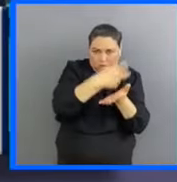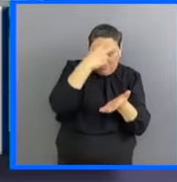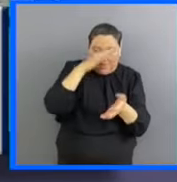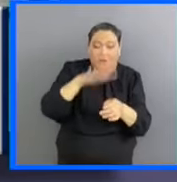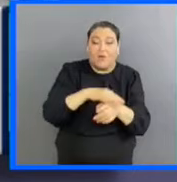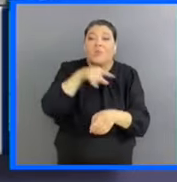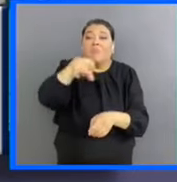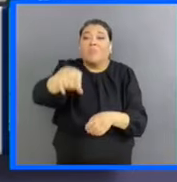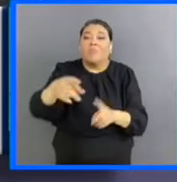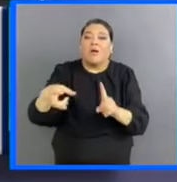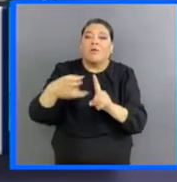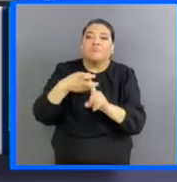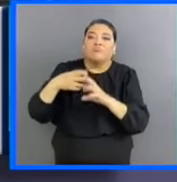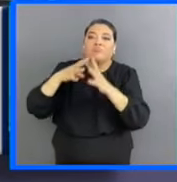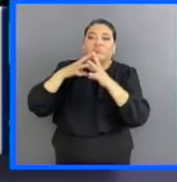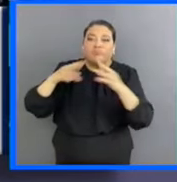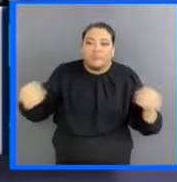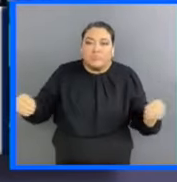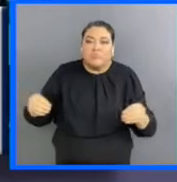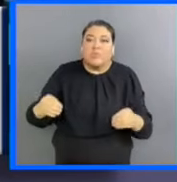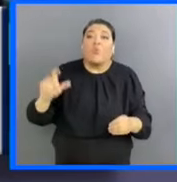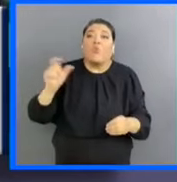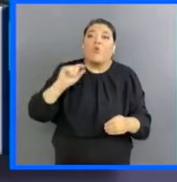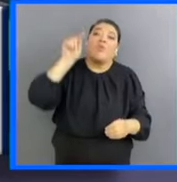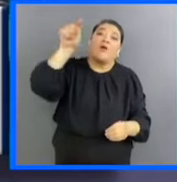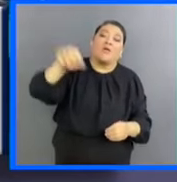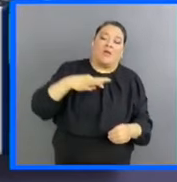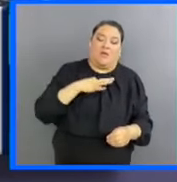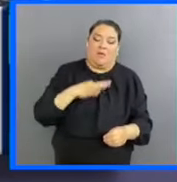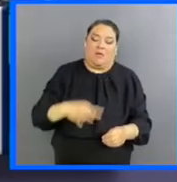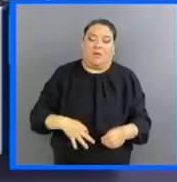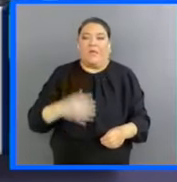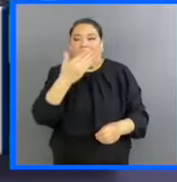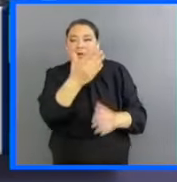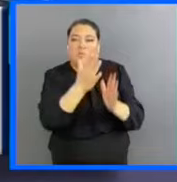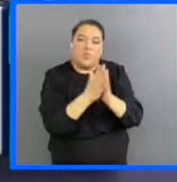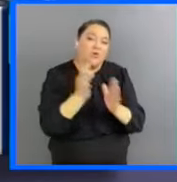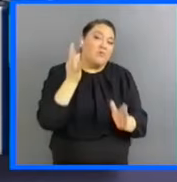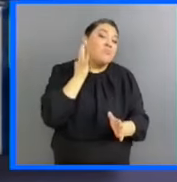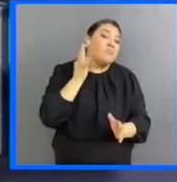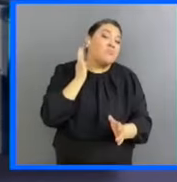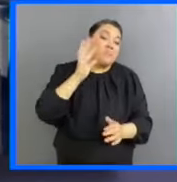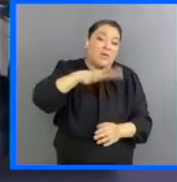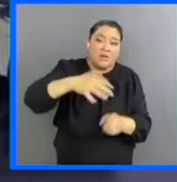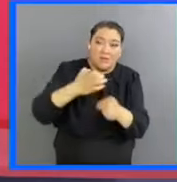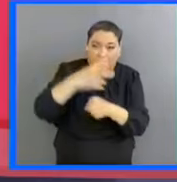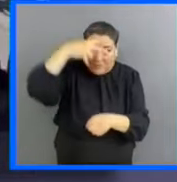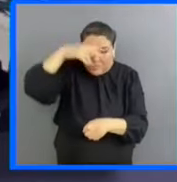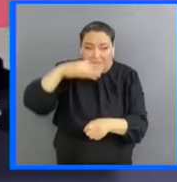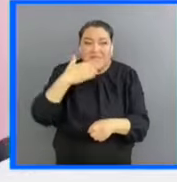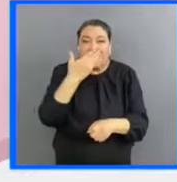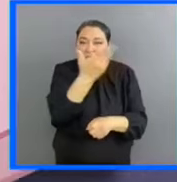un comerciante en Toluca. Exigen a la Fiscalía Estatal avances en la investigación del caso.